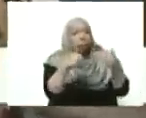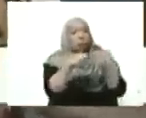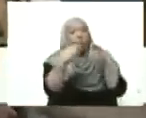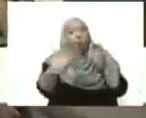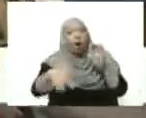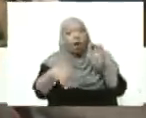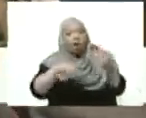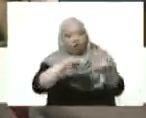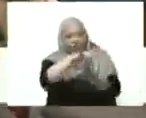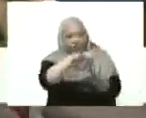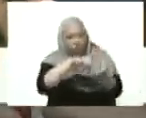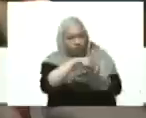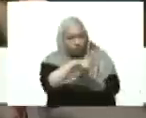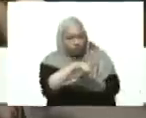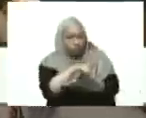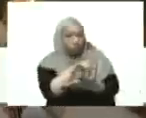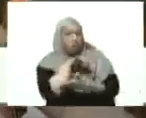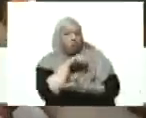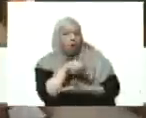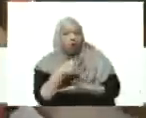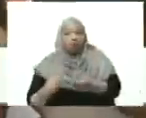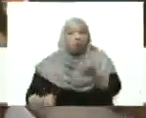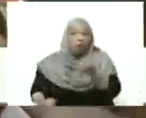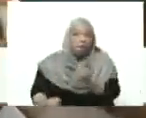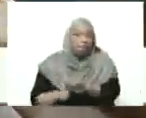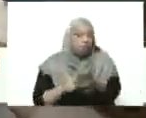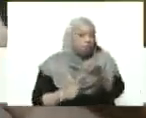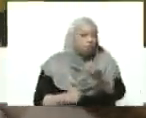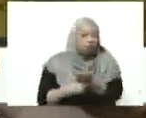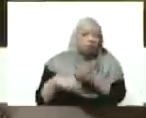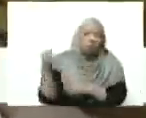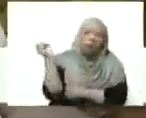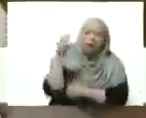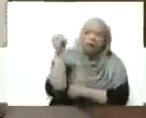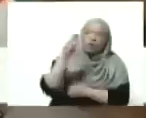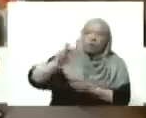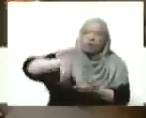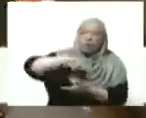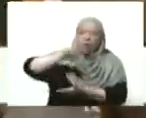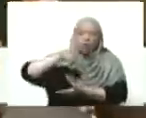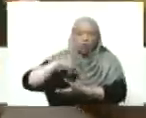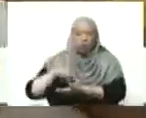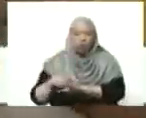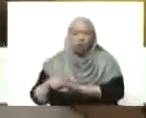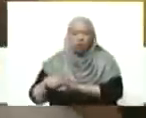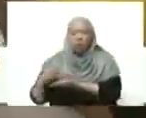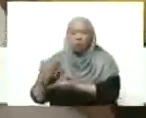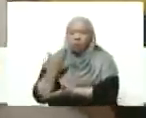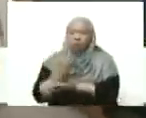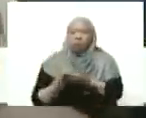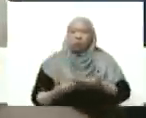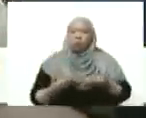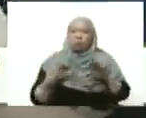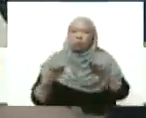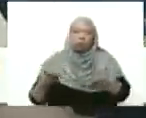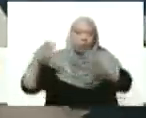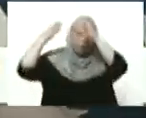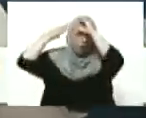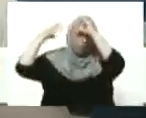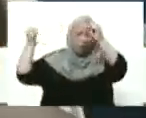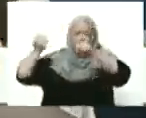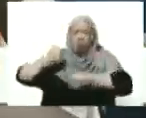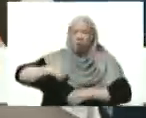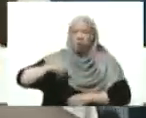aquí acompañados por el Bloque Patriótico de la Asamblea Nacional Bolivariana, haciendo entrega al embajador de